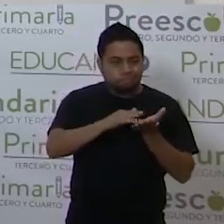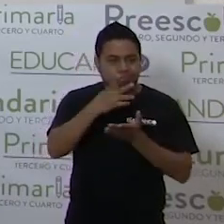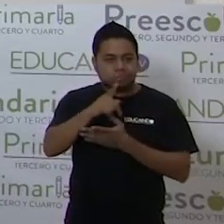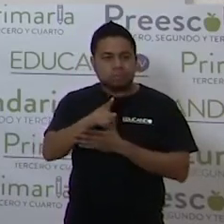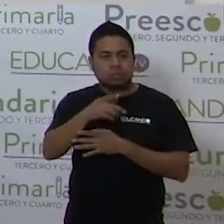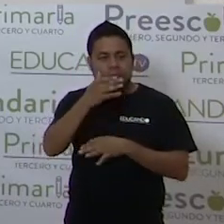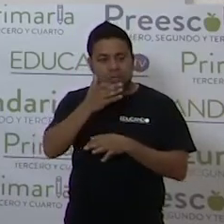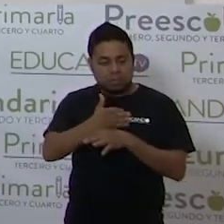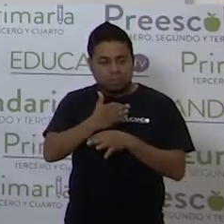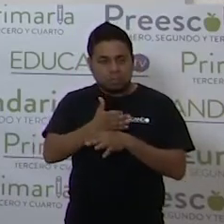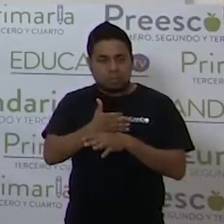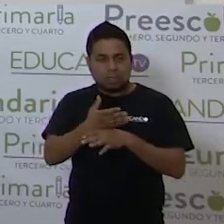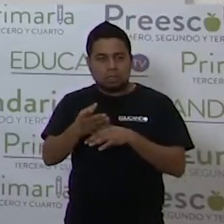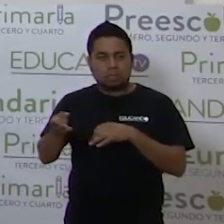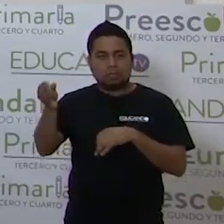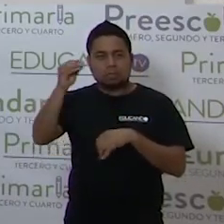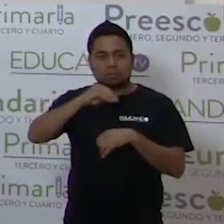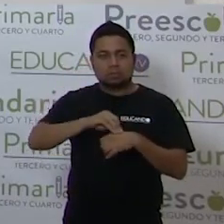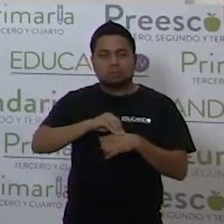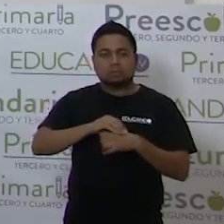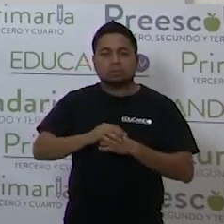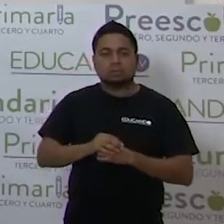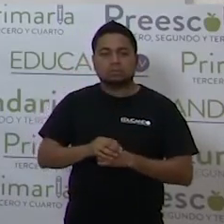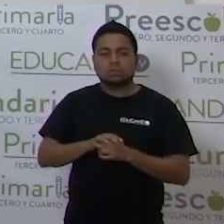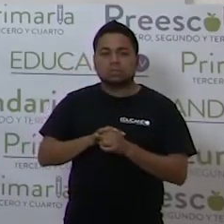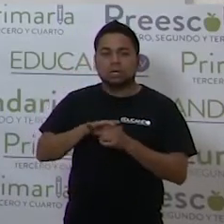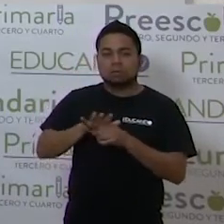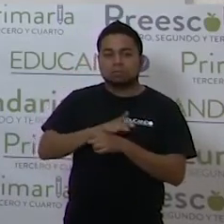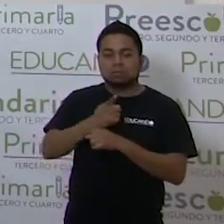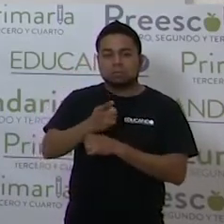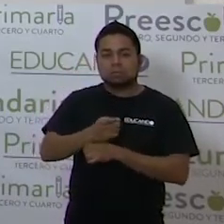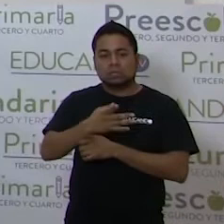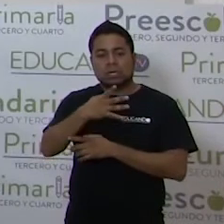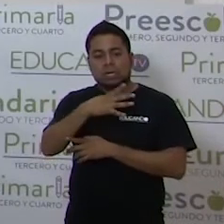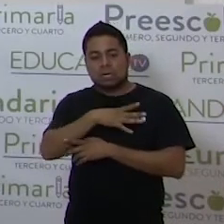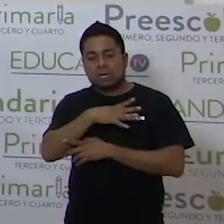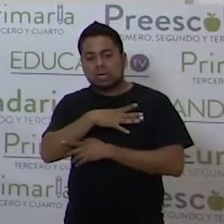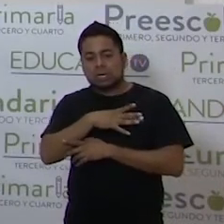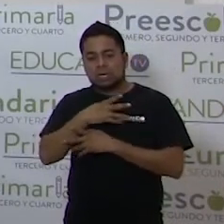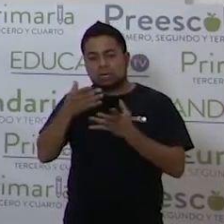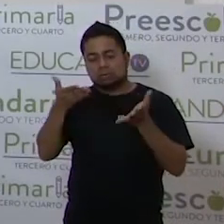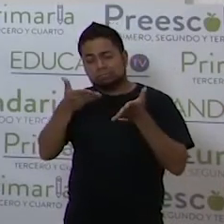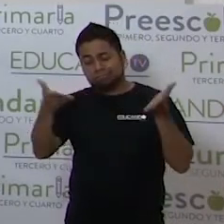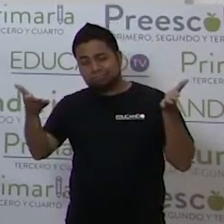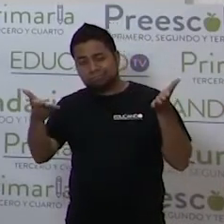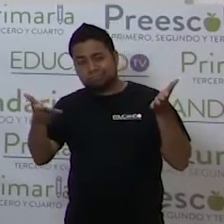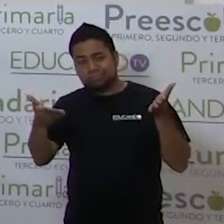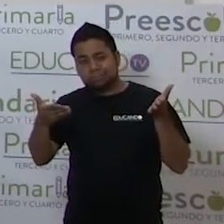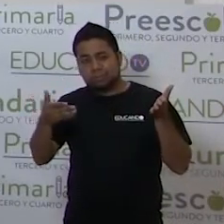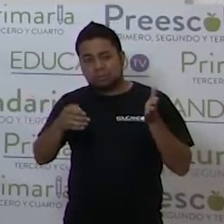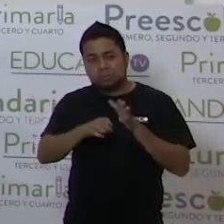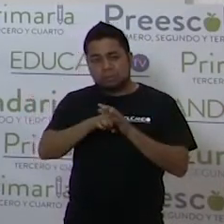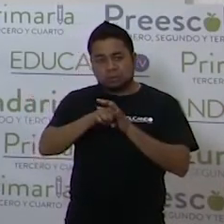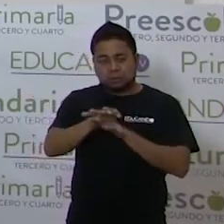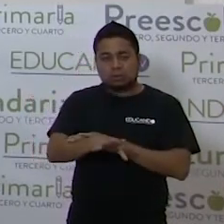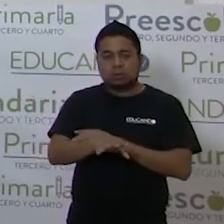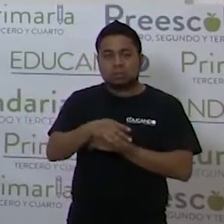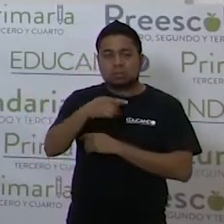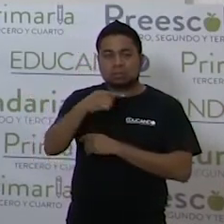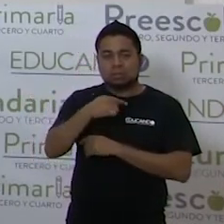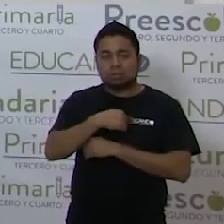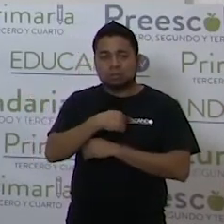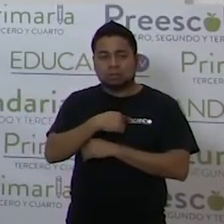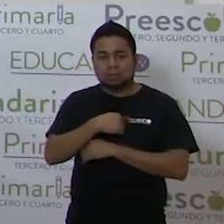determinar que que este que es porque llegamos a esto cuando ustedes entienden lo que les voy a